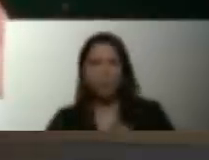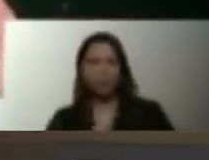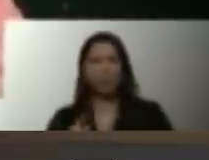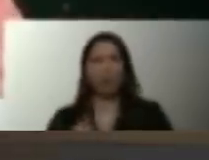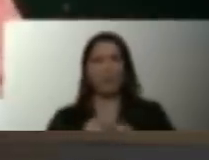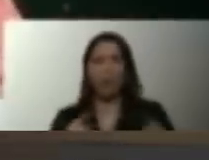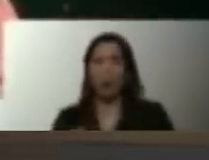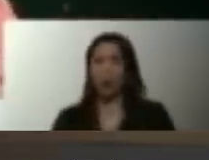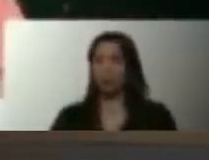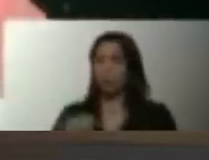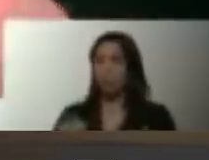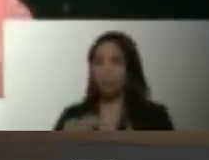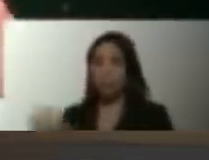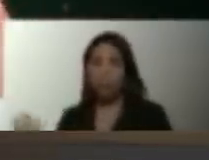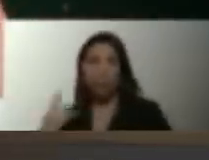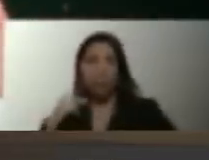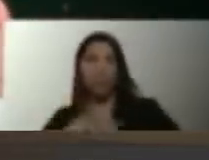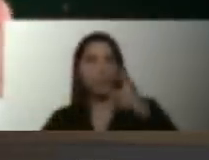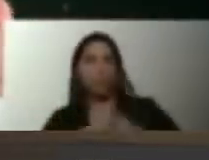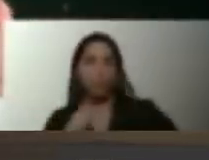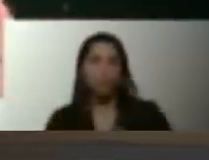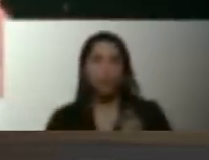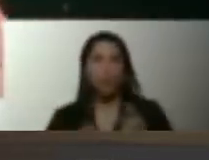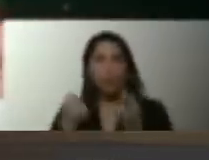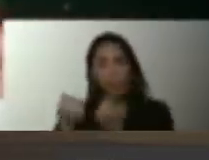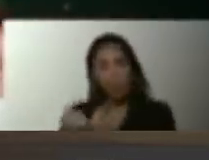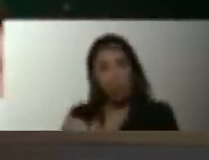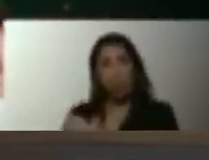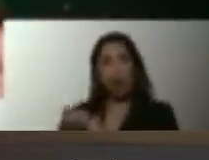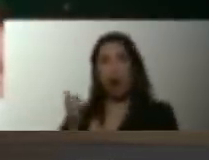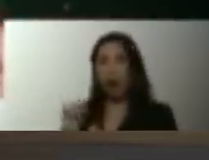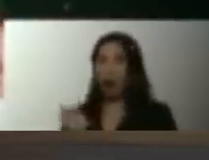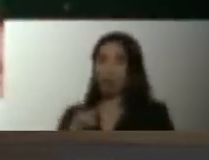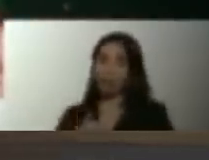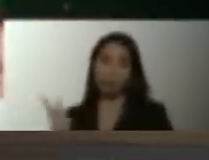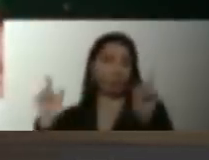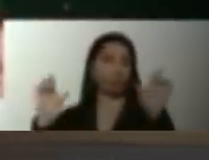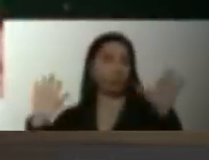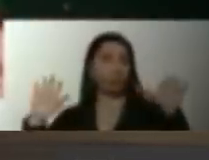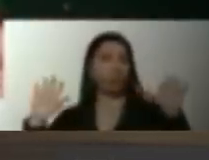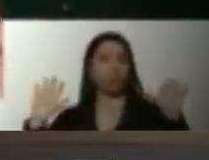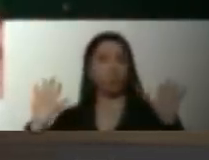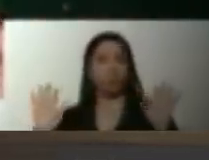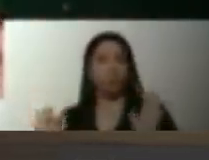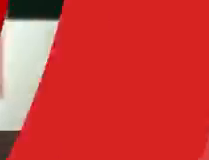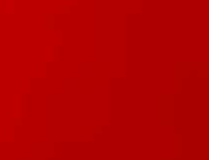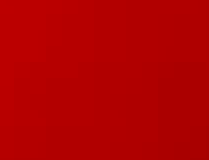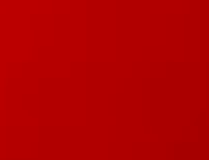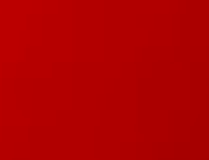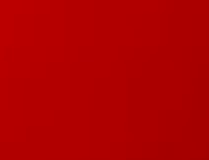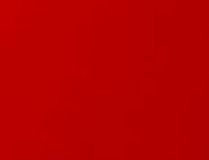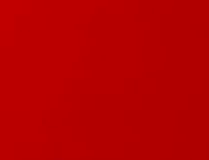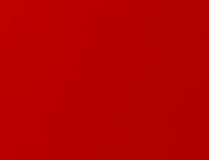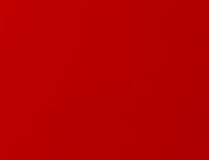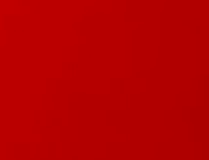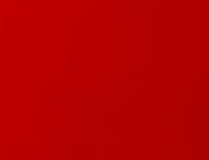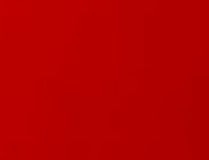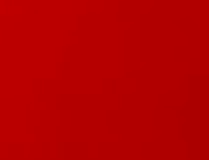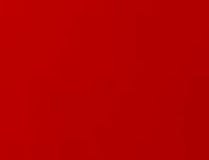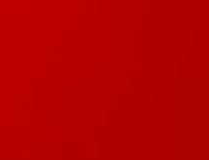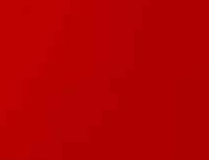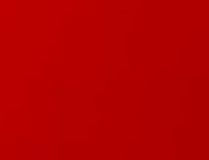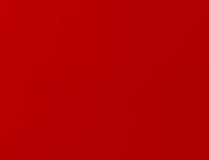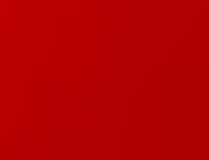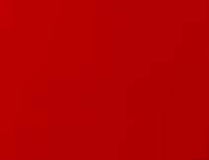Bienvenidos a las noticias de última hora en Venezuela. Gracias por estar acá. Nicolás Maduro mandó un fuerte mensaje con encarcelar al gobernador opositor